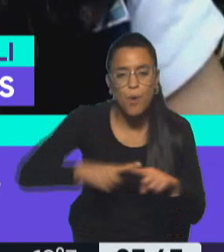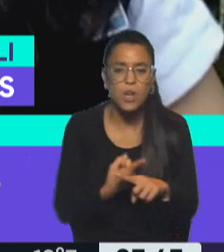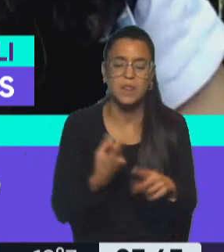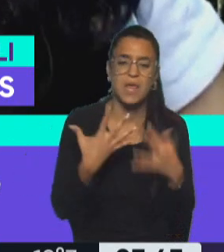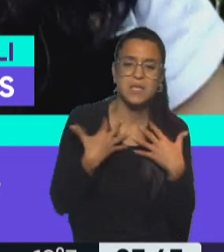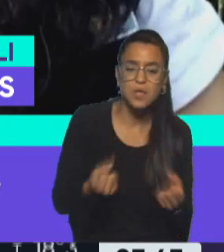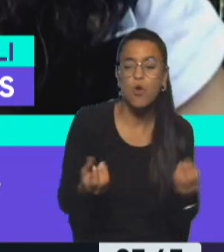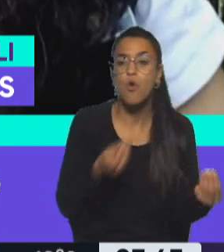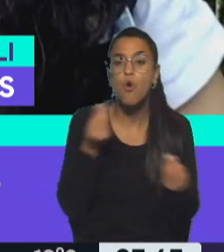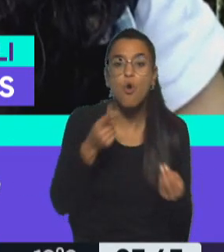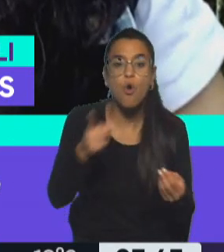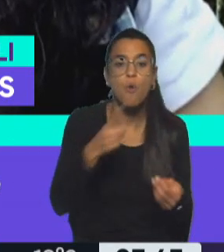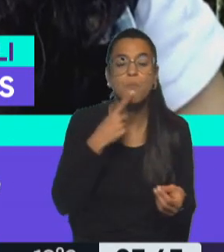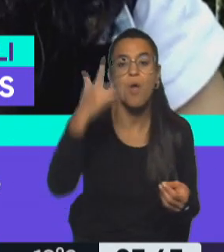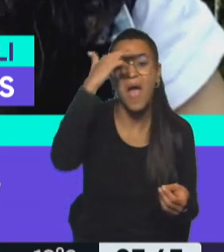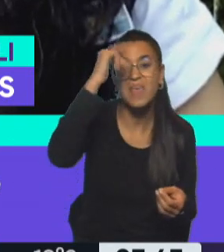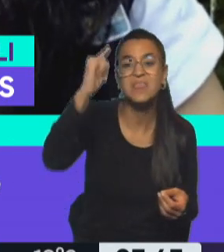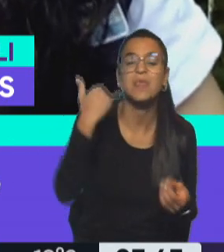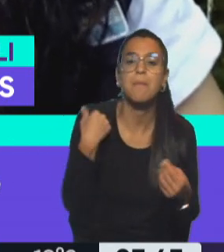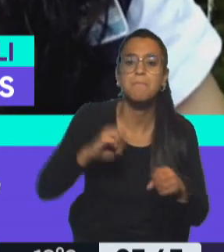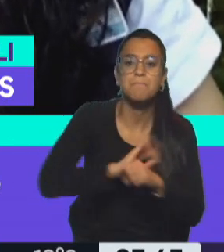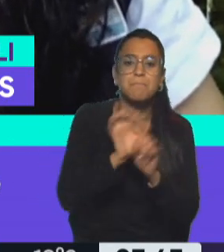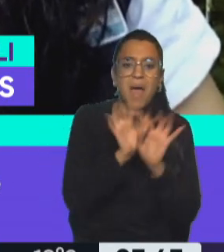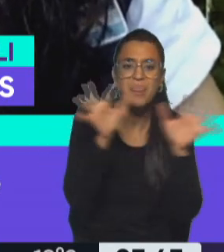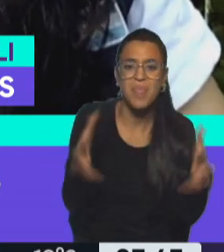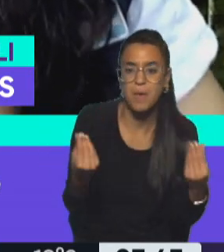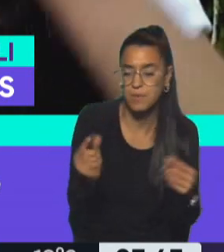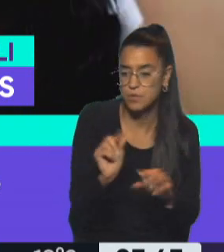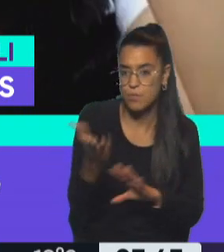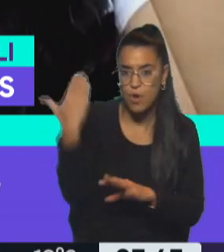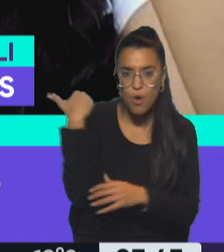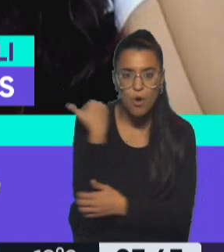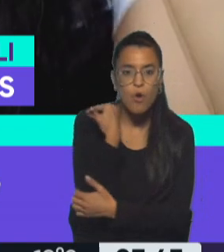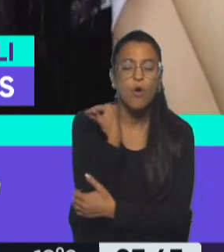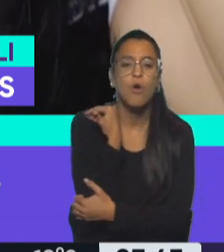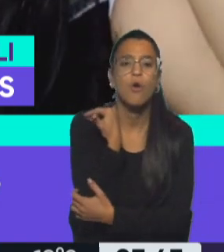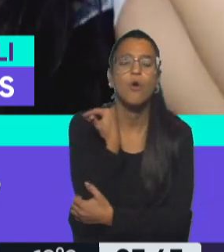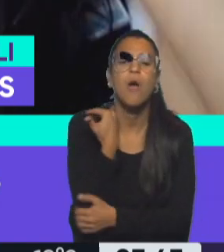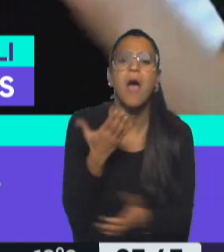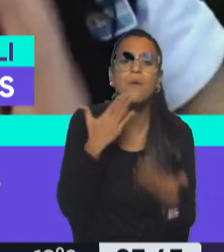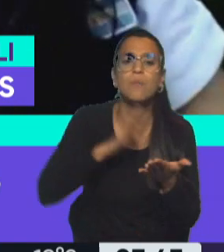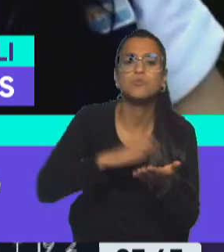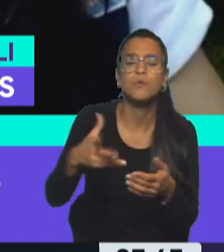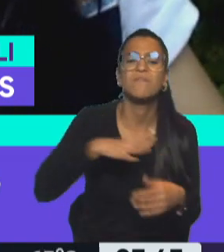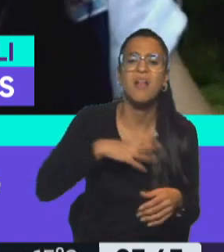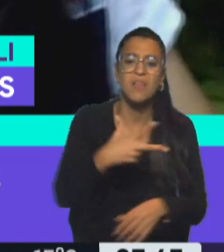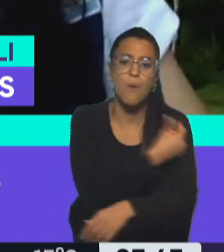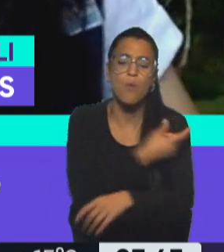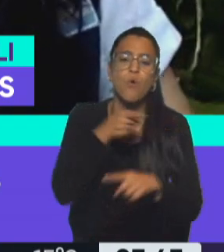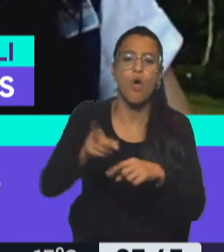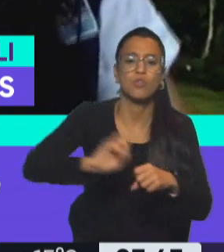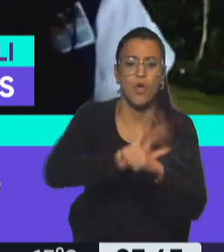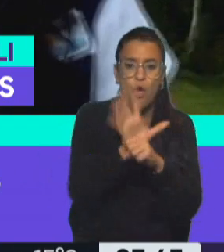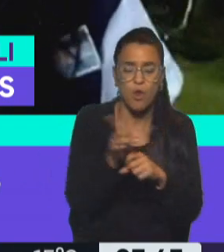sanitaria, ¿cómo enfrenta Haití la pandemia? Porque no hace mucho tiempo, hace muy pocos días, hablábamos de la falta de vacunas contra el